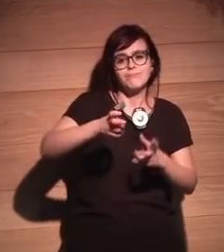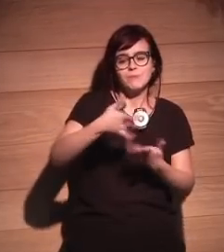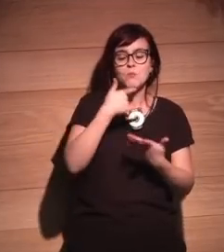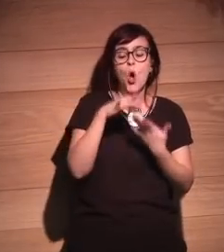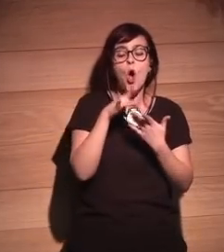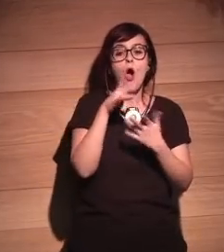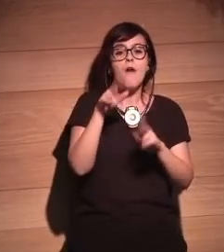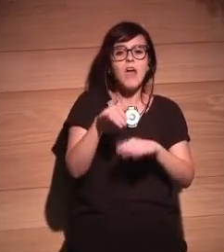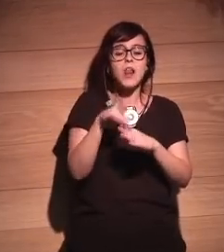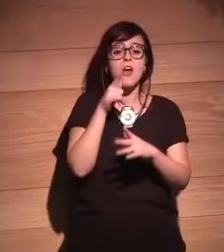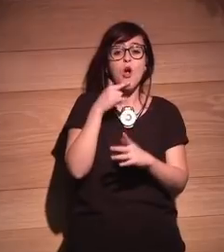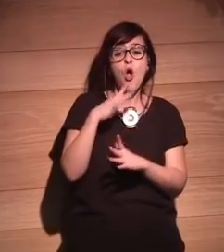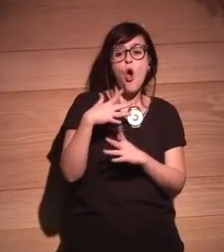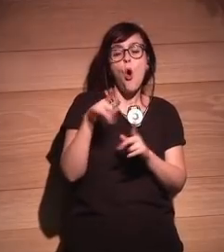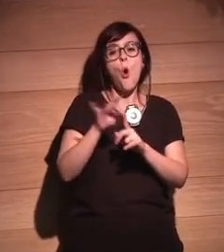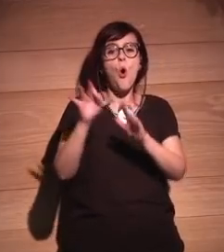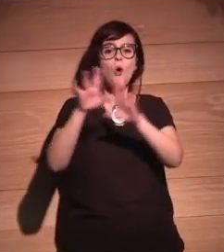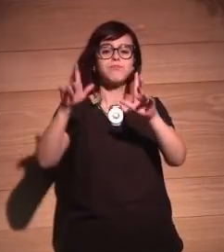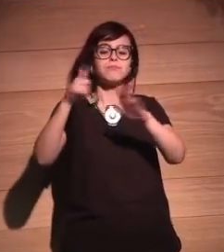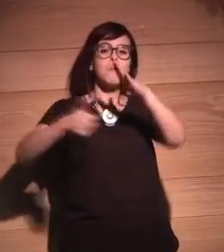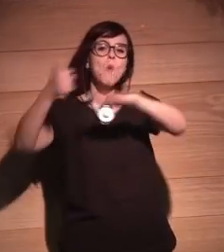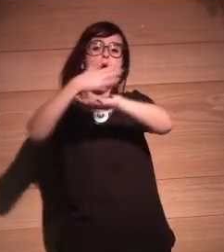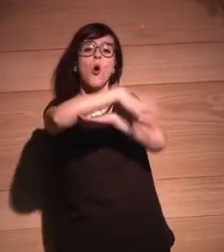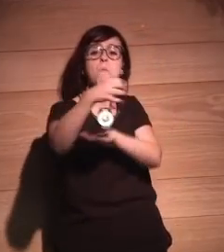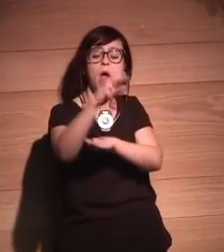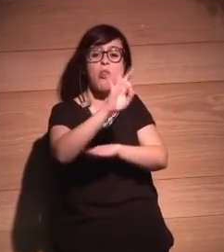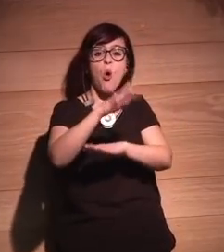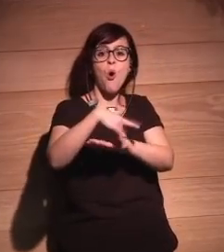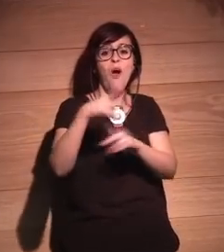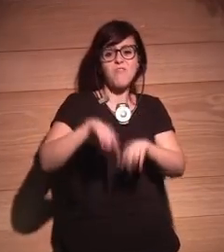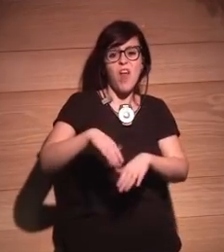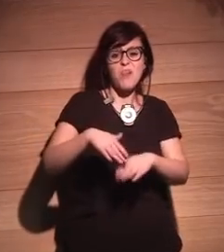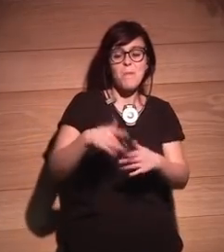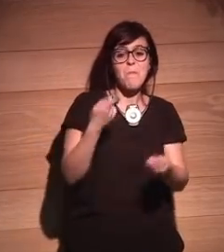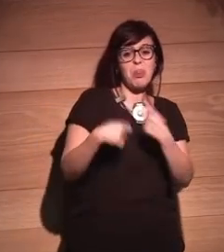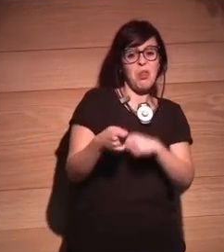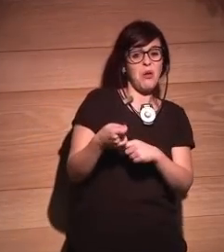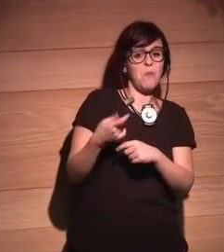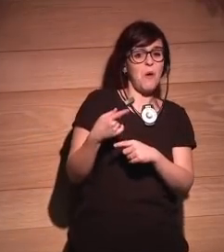o están vendidos o ambas cosas. A veces.